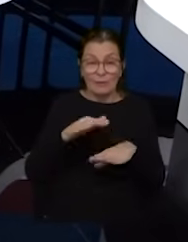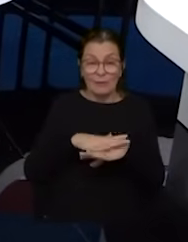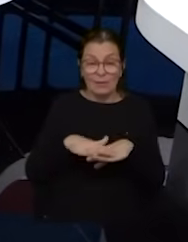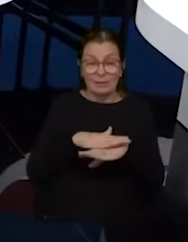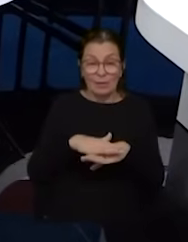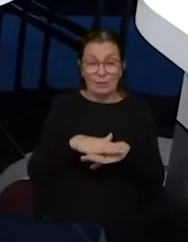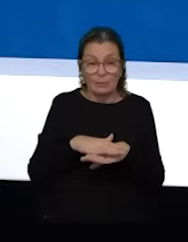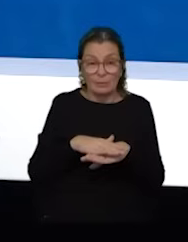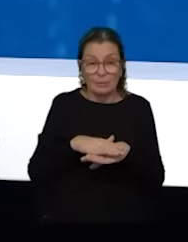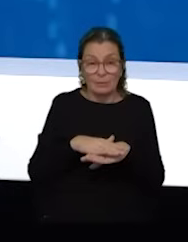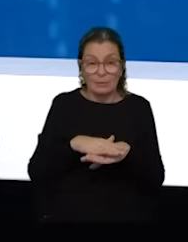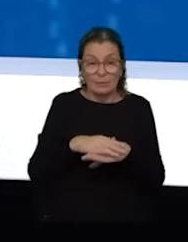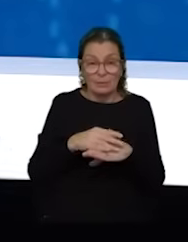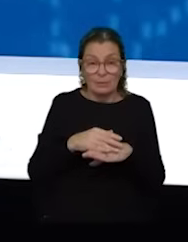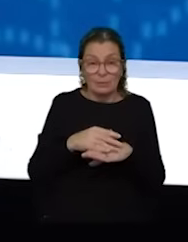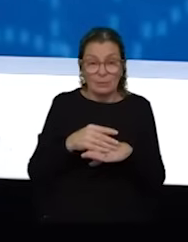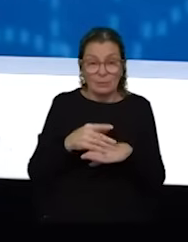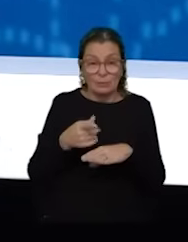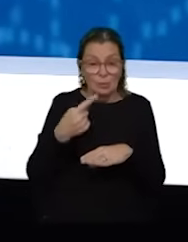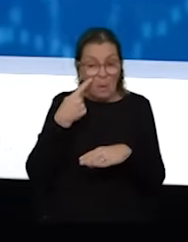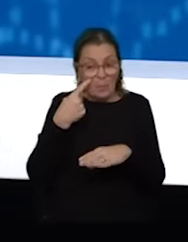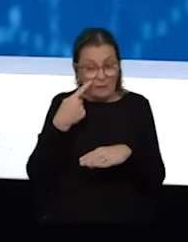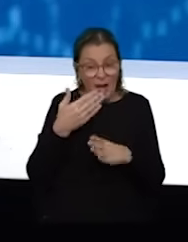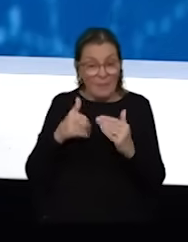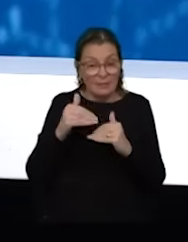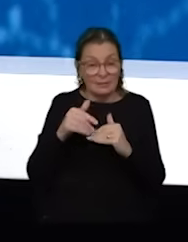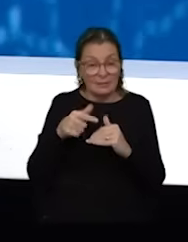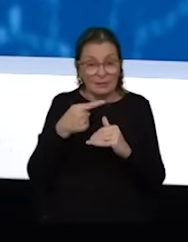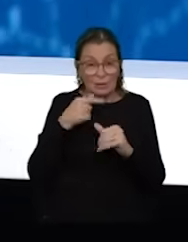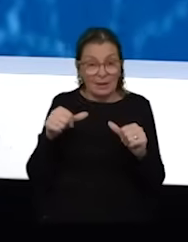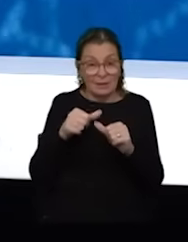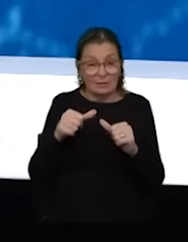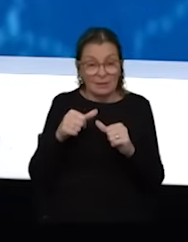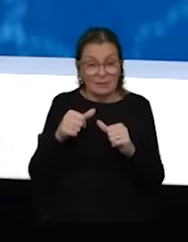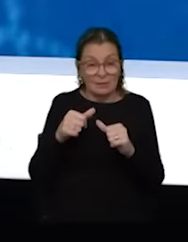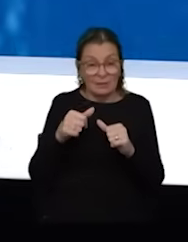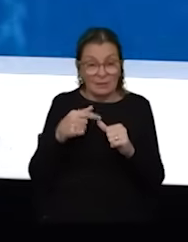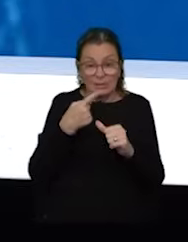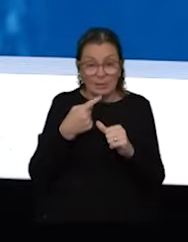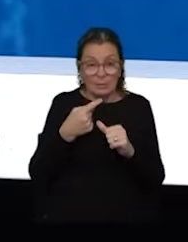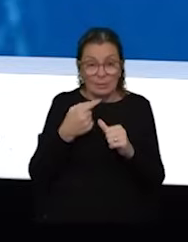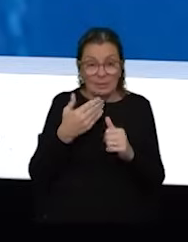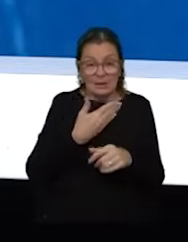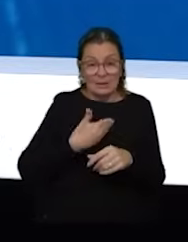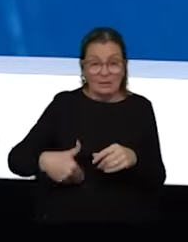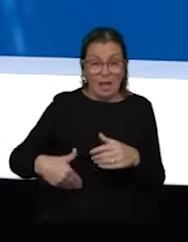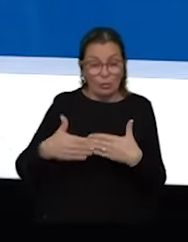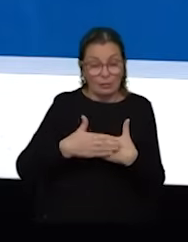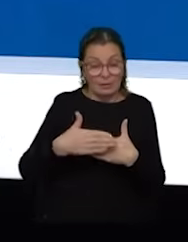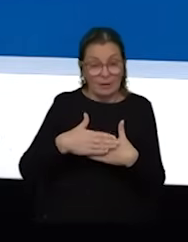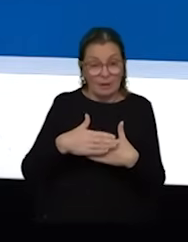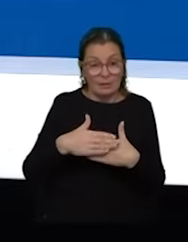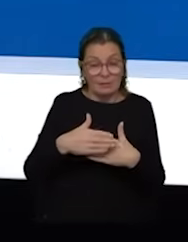yo creo más en los que la evidencia que lo que hacen es retirar digamos al Estado del territorio